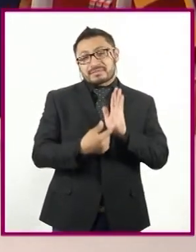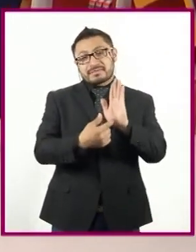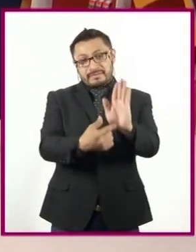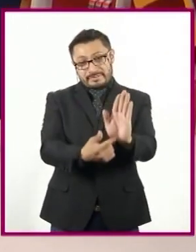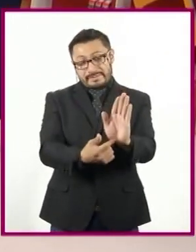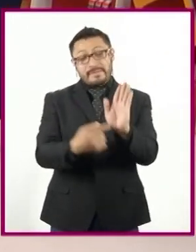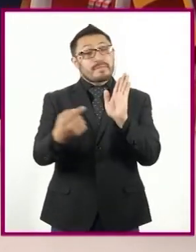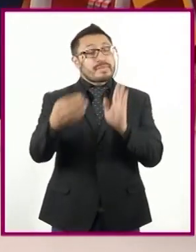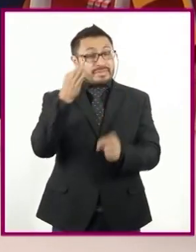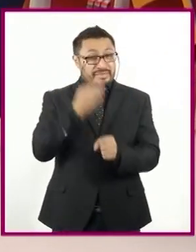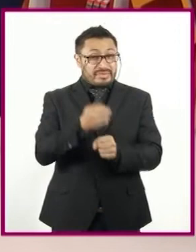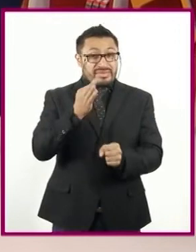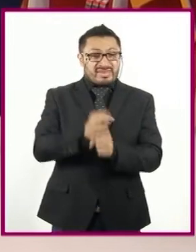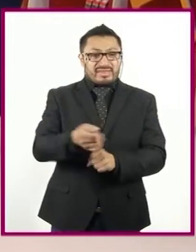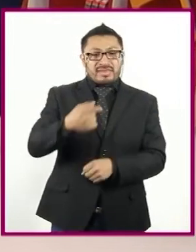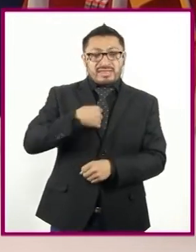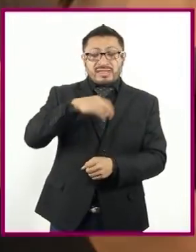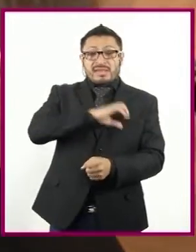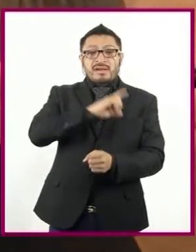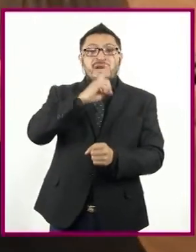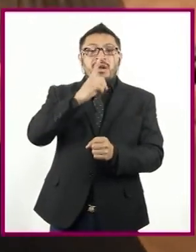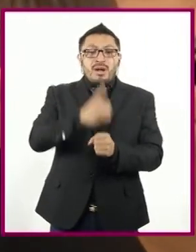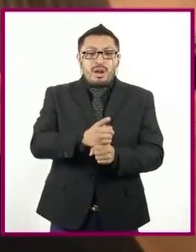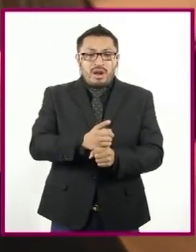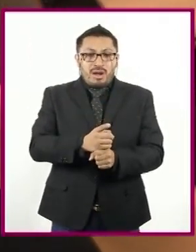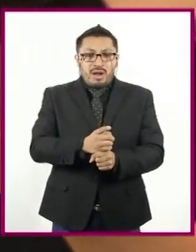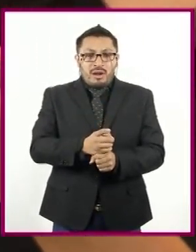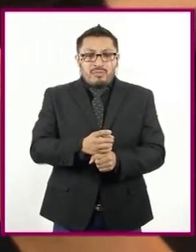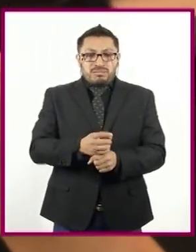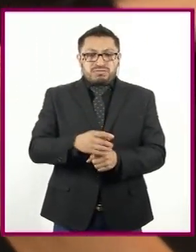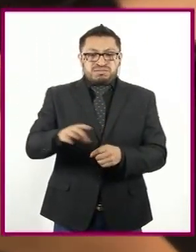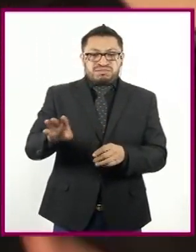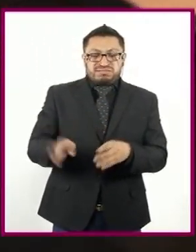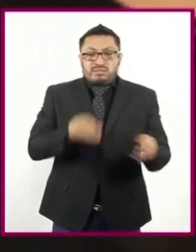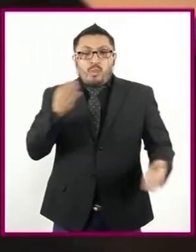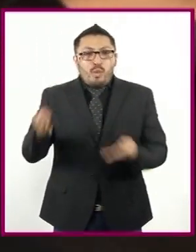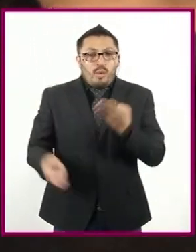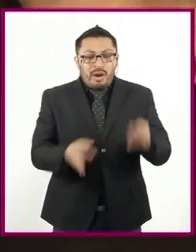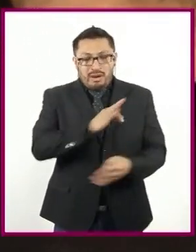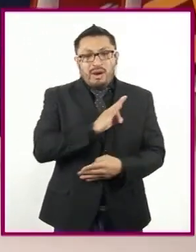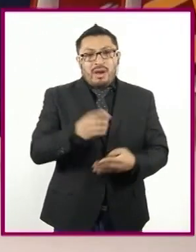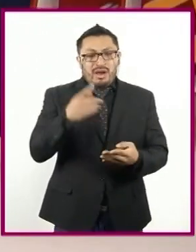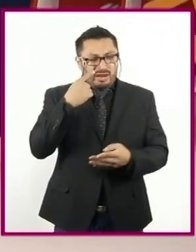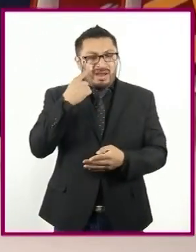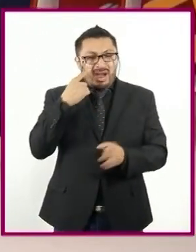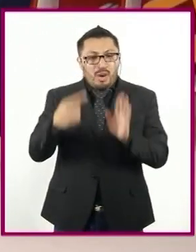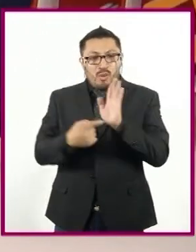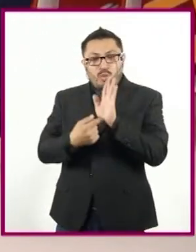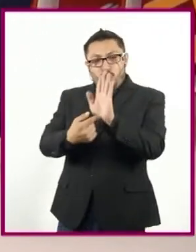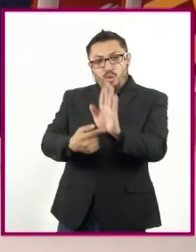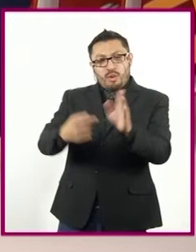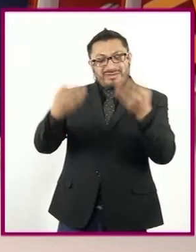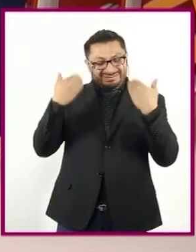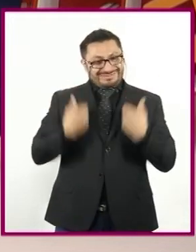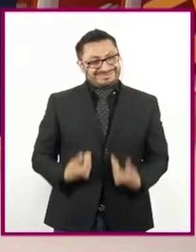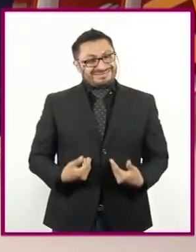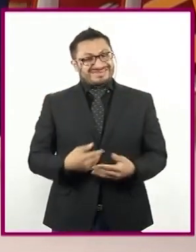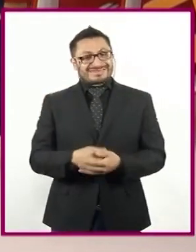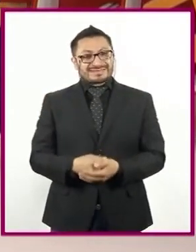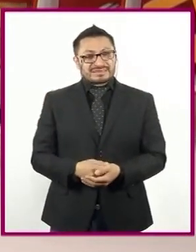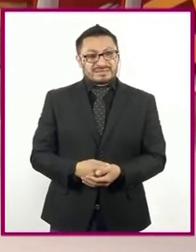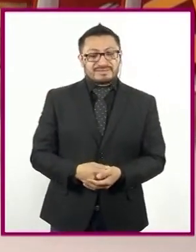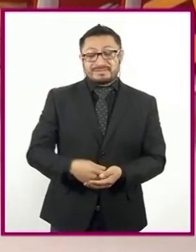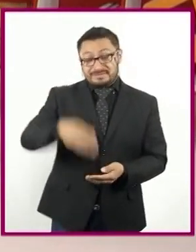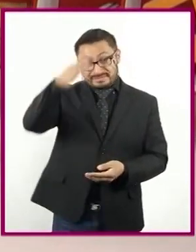En este tiempo me he dado la oportunidad de poder bailar. Mira, como tu maestra. Buenísimo, aprender